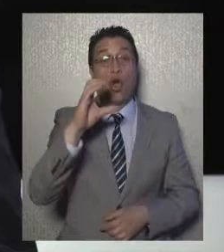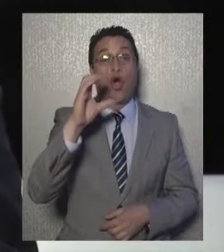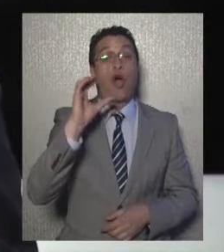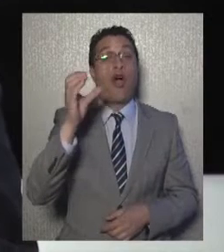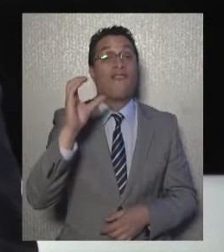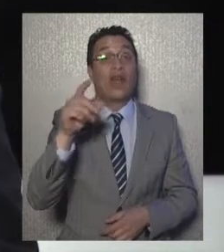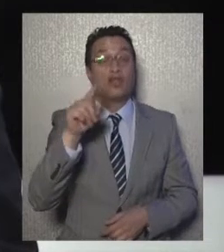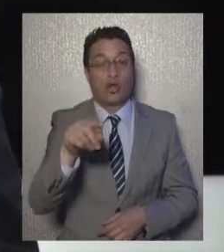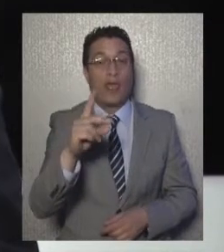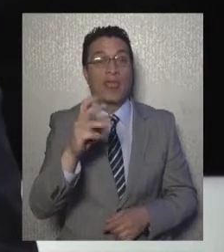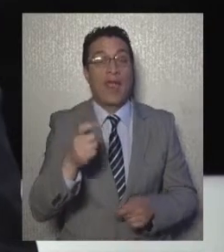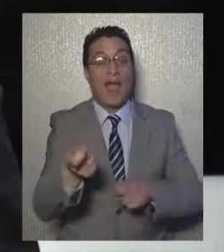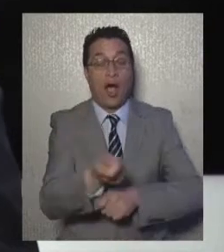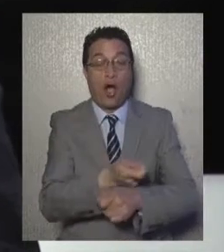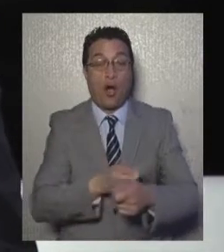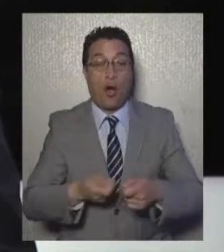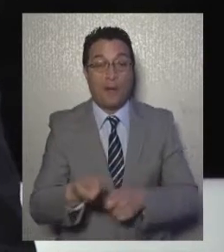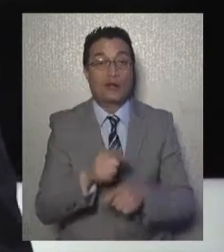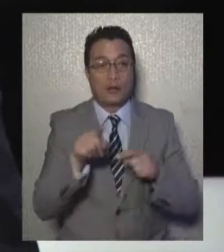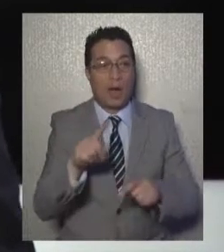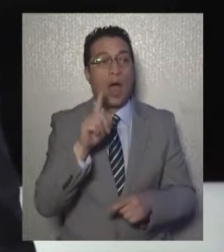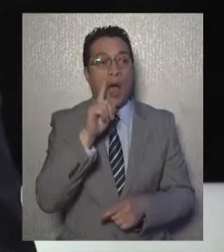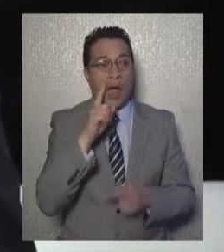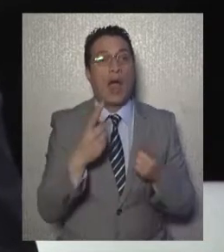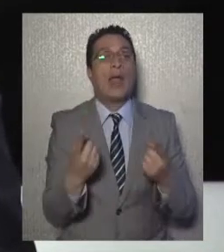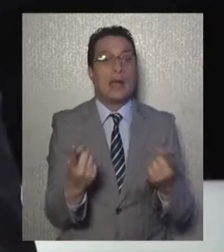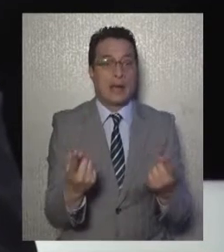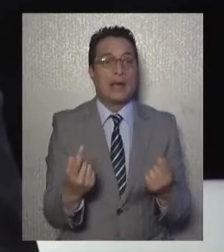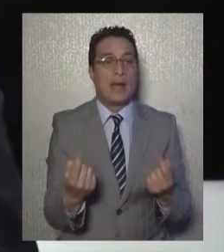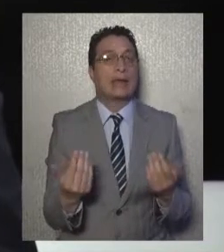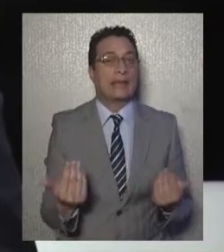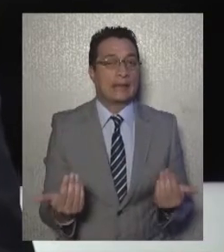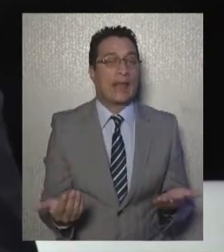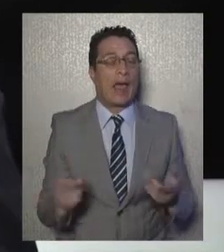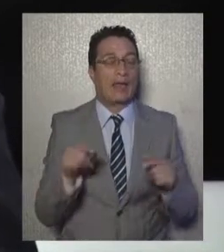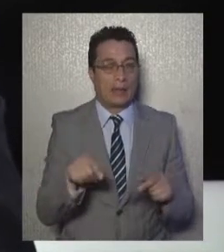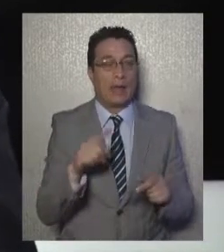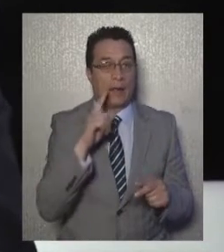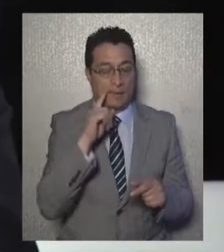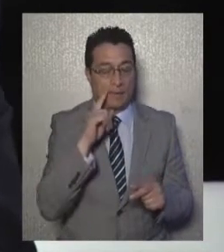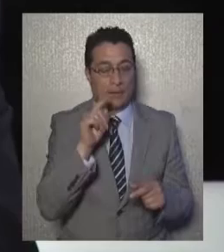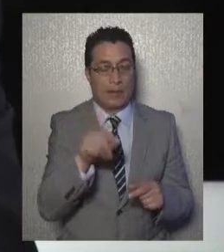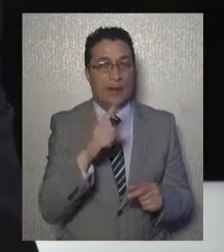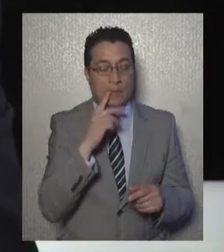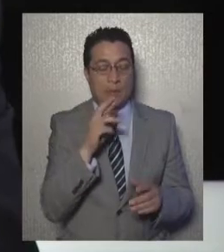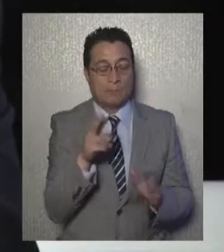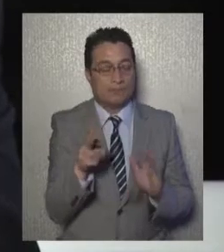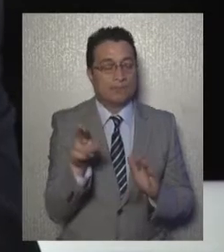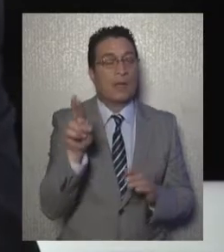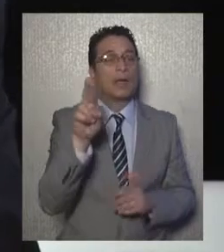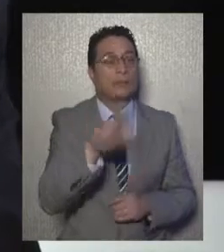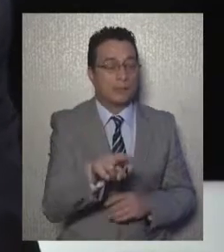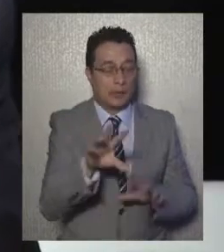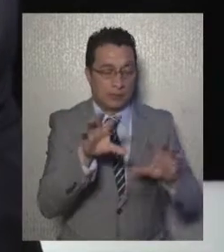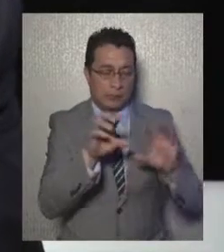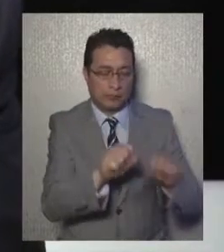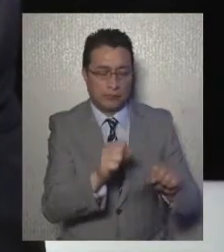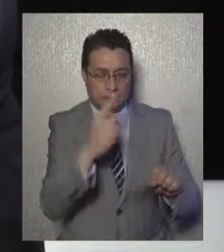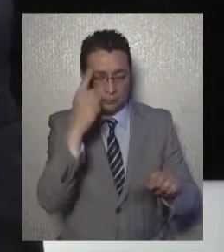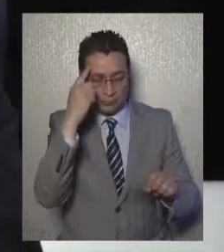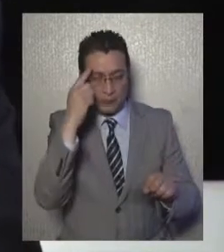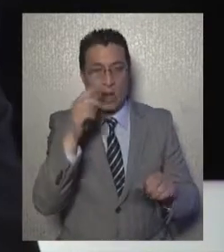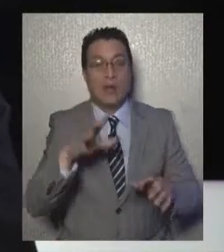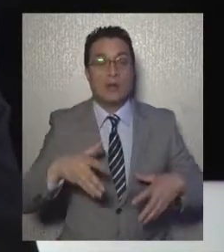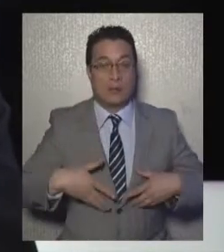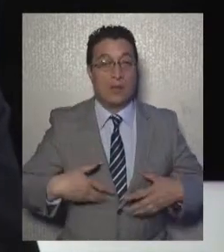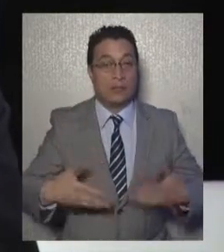Comercio señalamos la necesidad de retomar, pero proactivamente, el tema